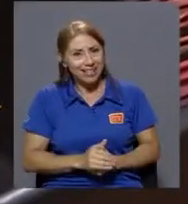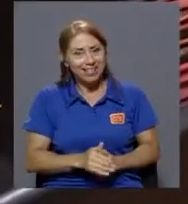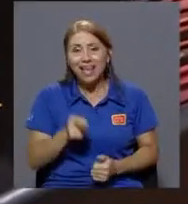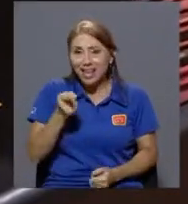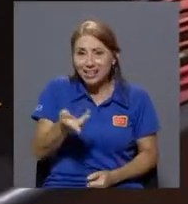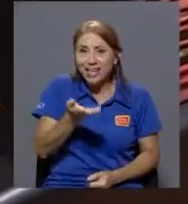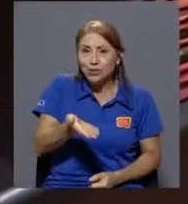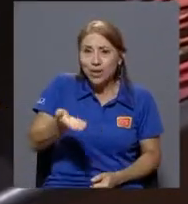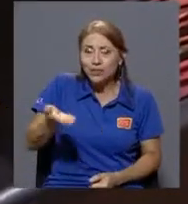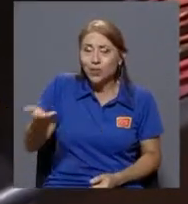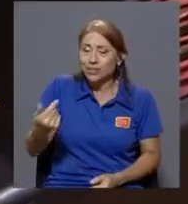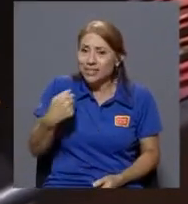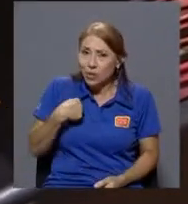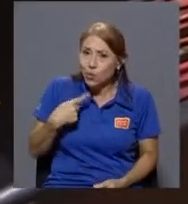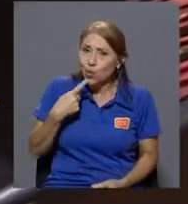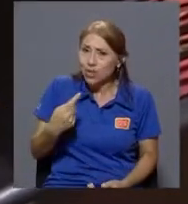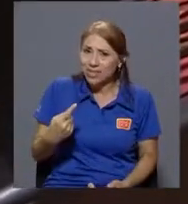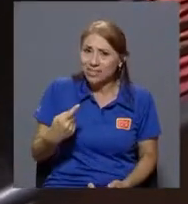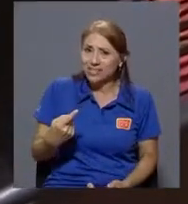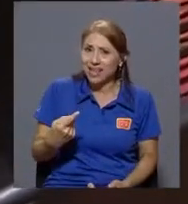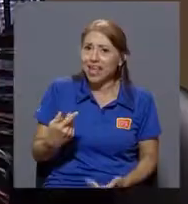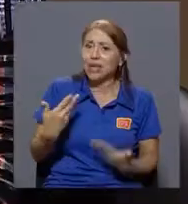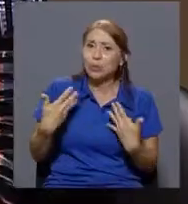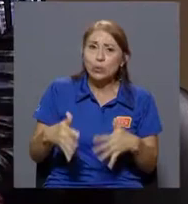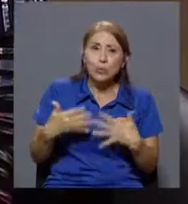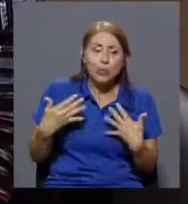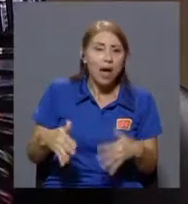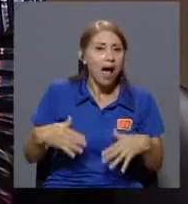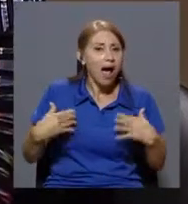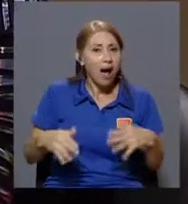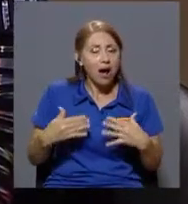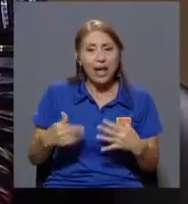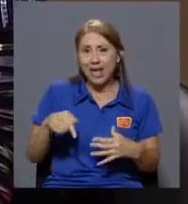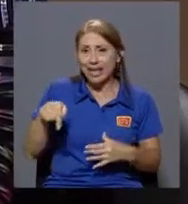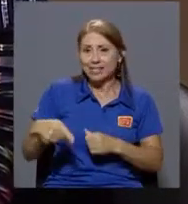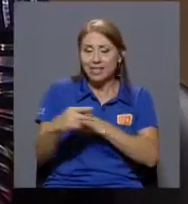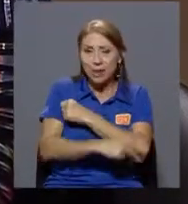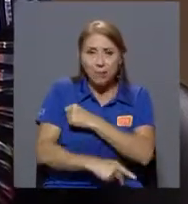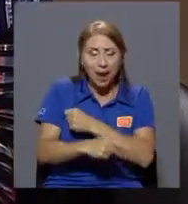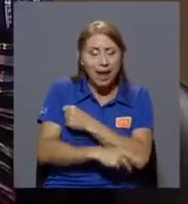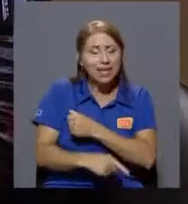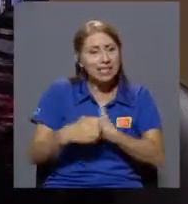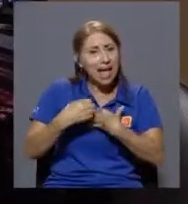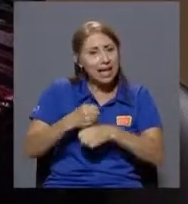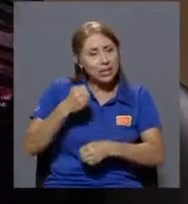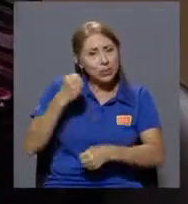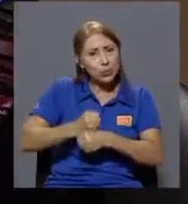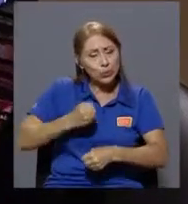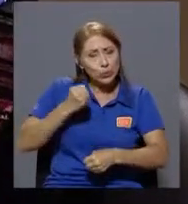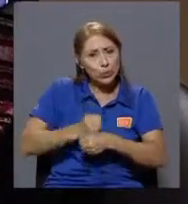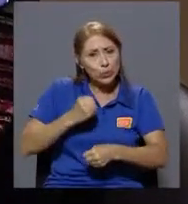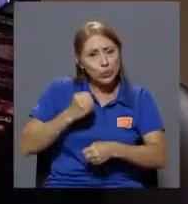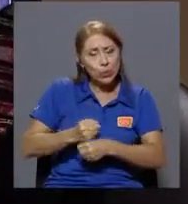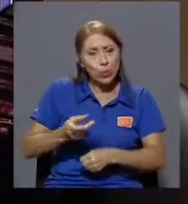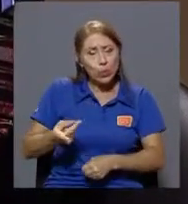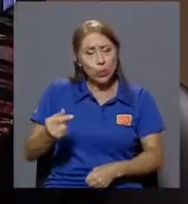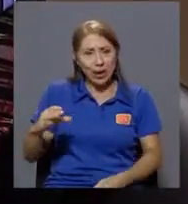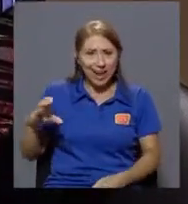dice, hay una gran inversión que ha hecho este país que no tiene